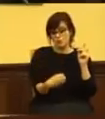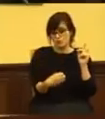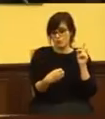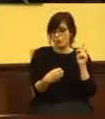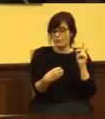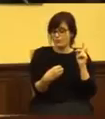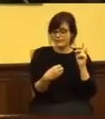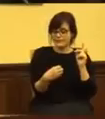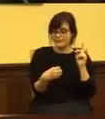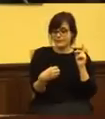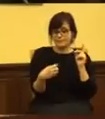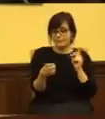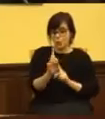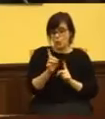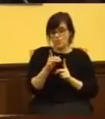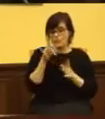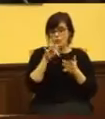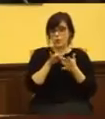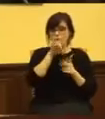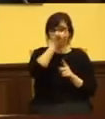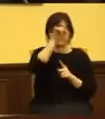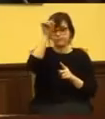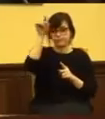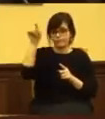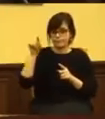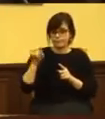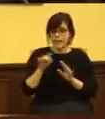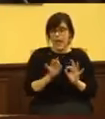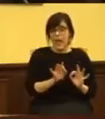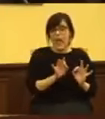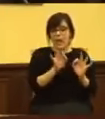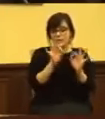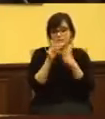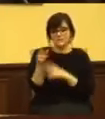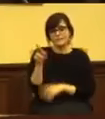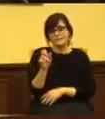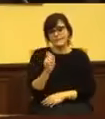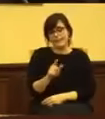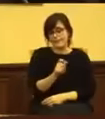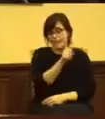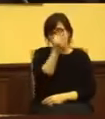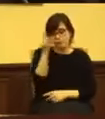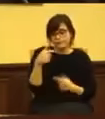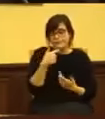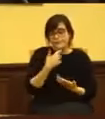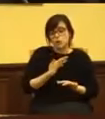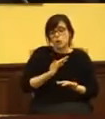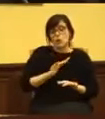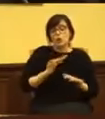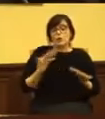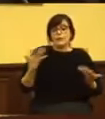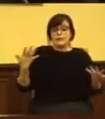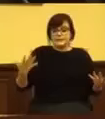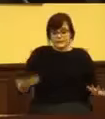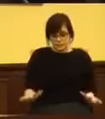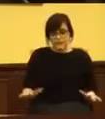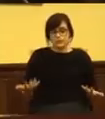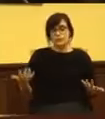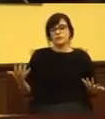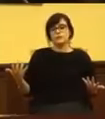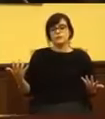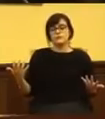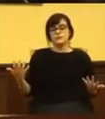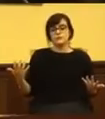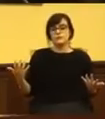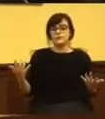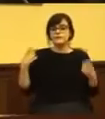Ayuntamiento de nuestro municipio, sino que se ha dado con cierta regularidad en otros municipios de la comunidad,